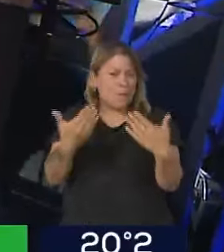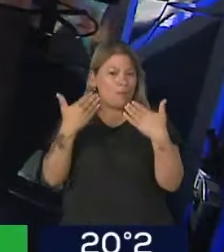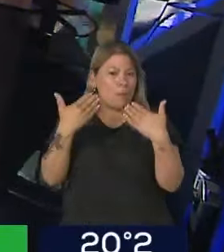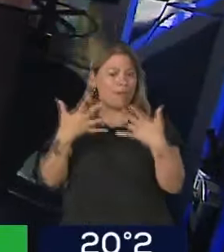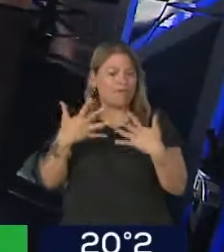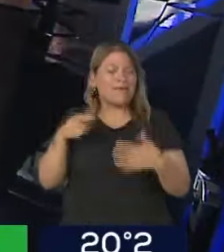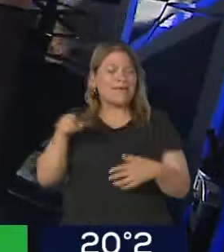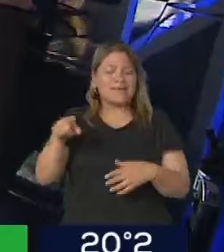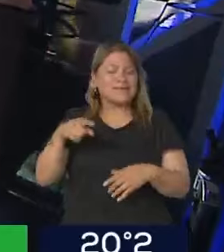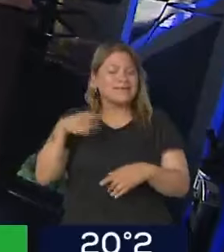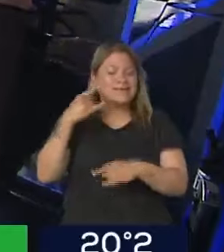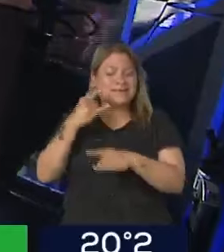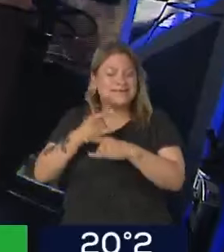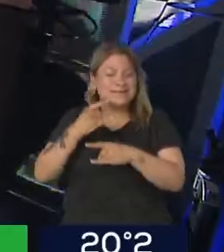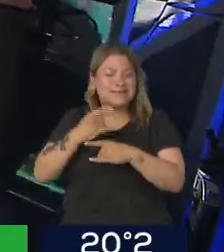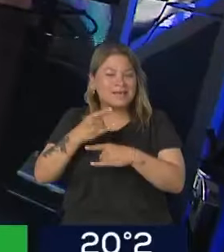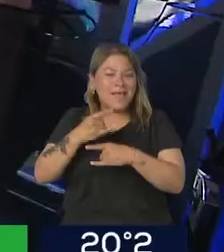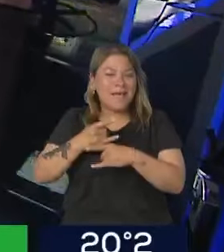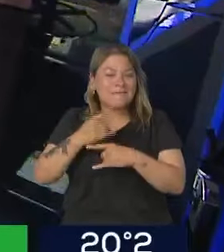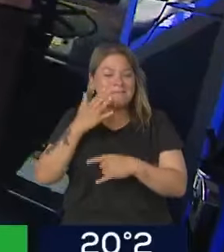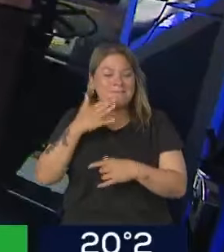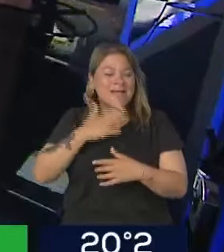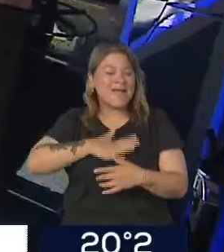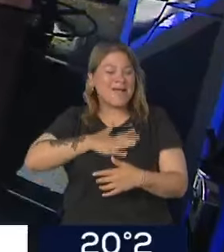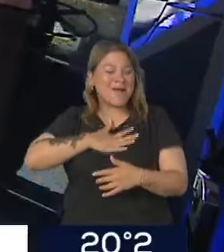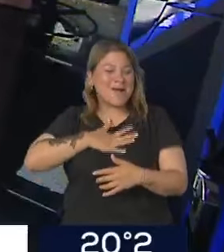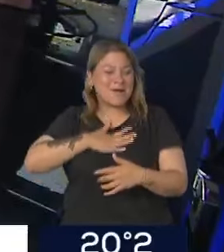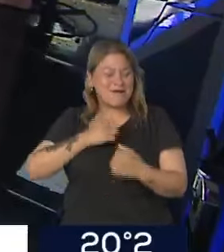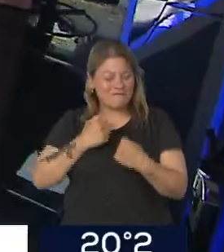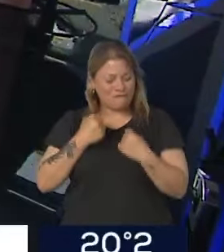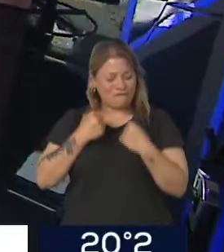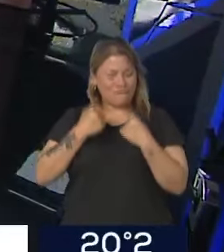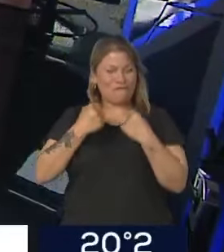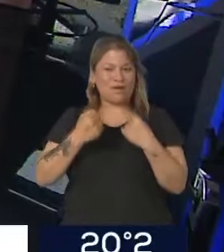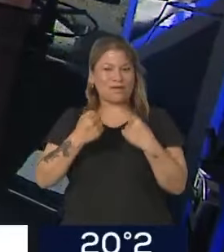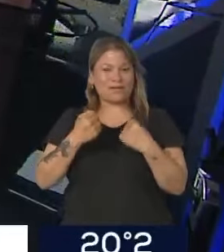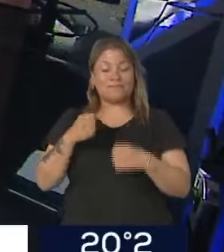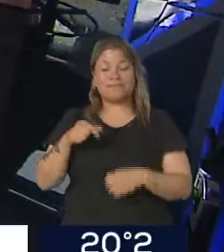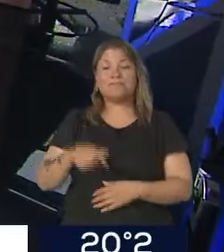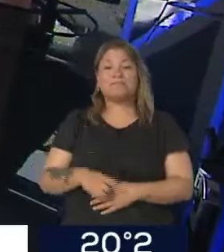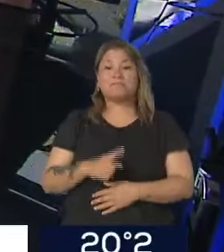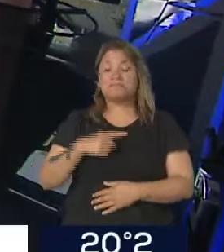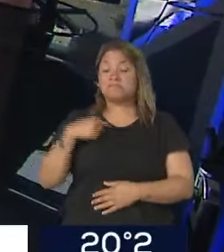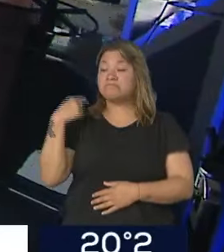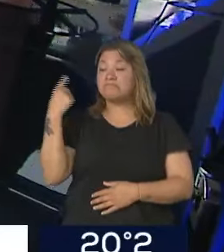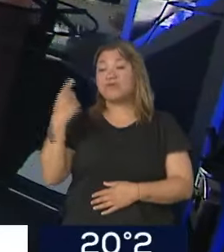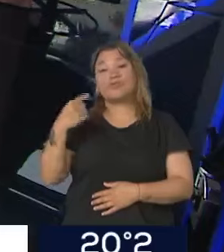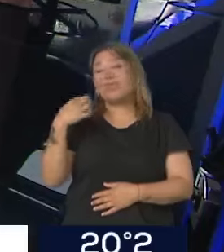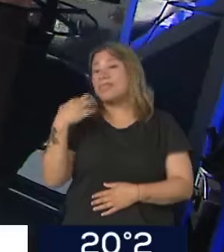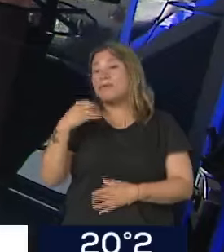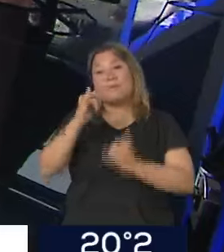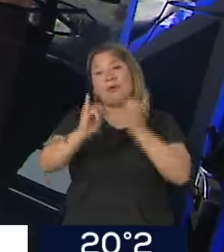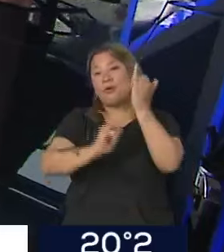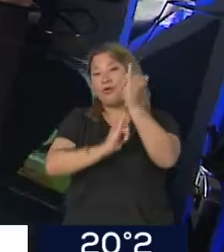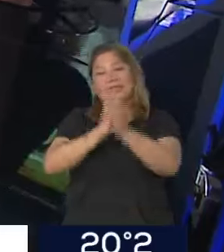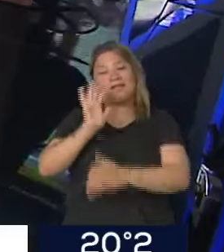eran profundamente, pero profundamente más fuertes. Un hecho que a nosotros nos obliga a contarlo de esta